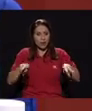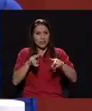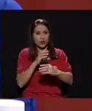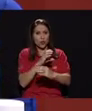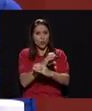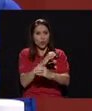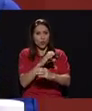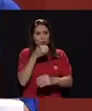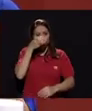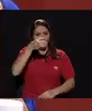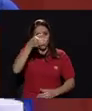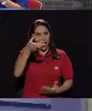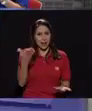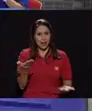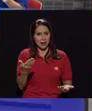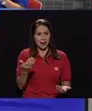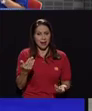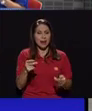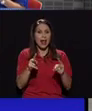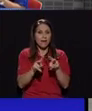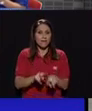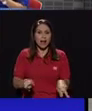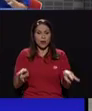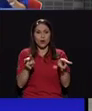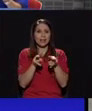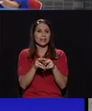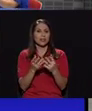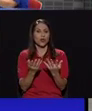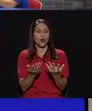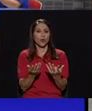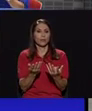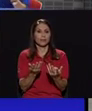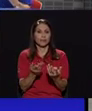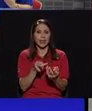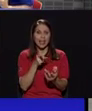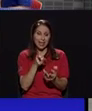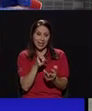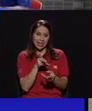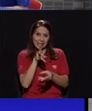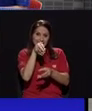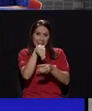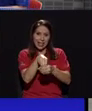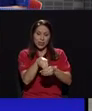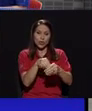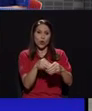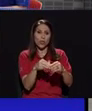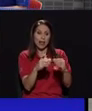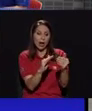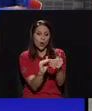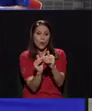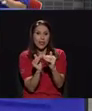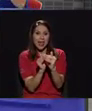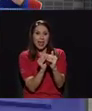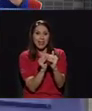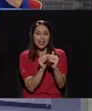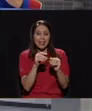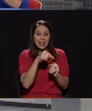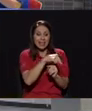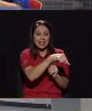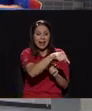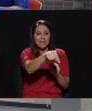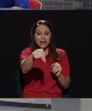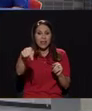valoración cultural, la valoración que se le da dentro de esa comunidad que está alrededor o